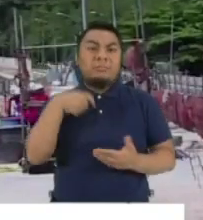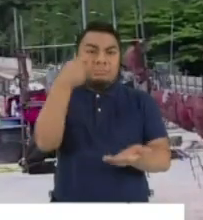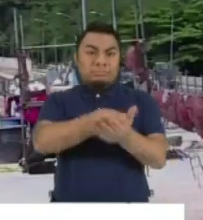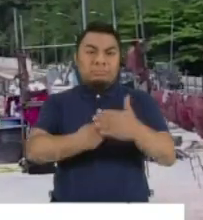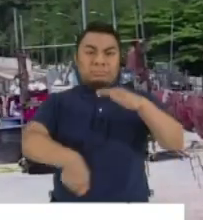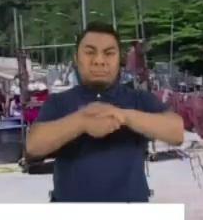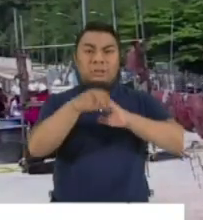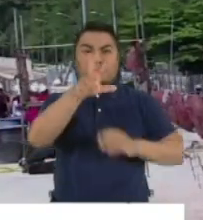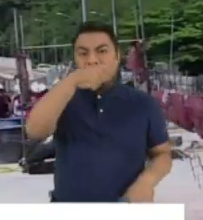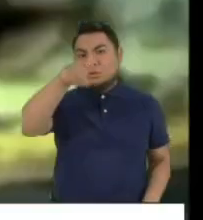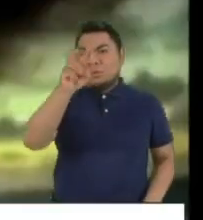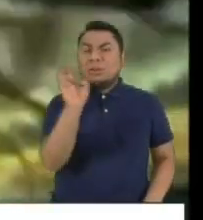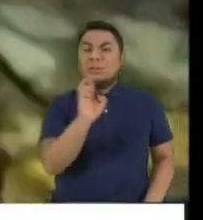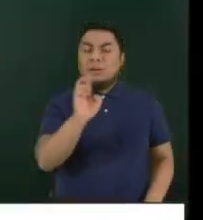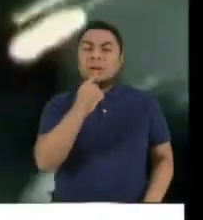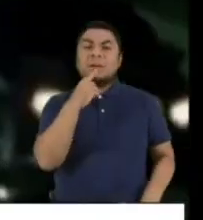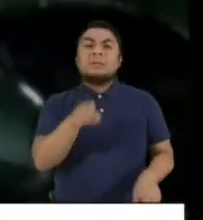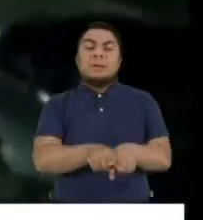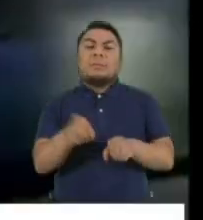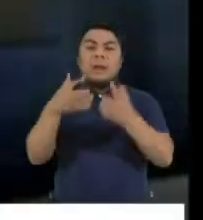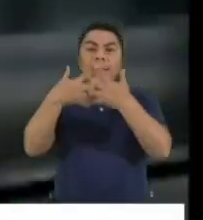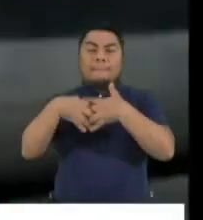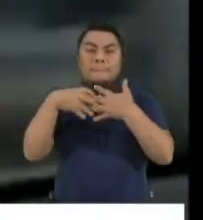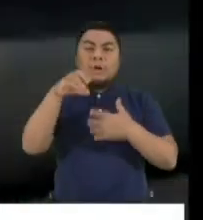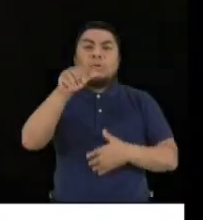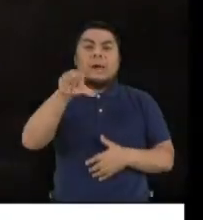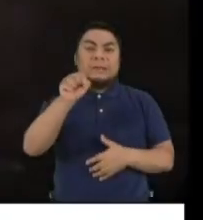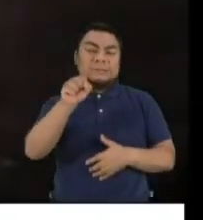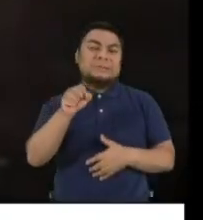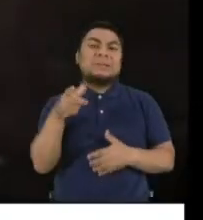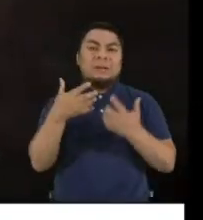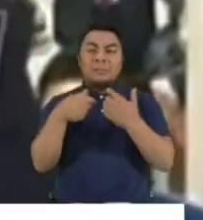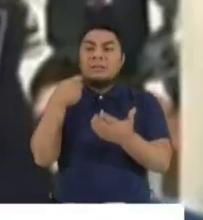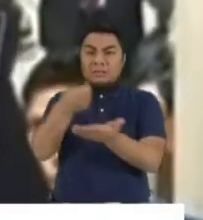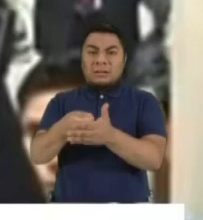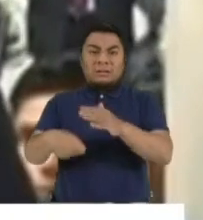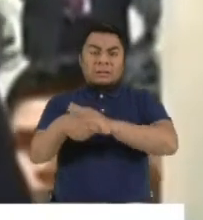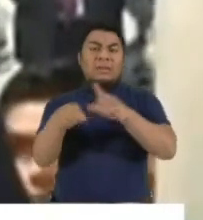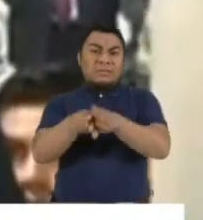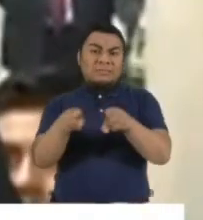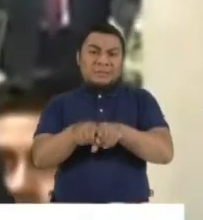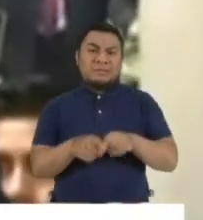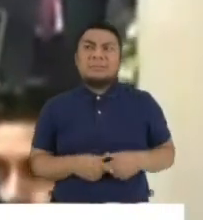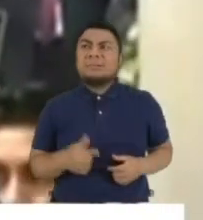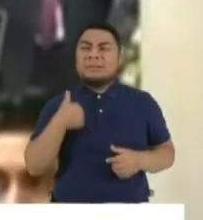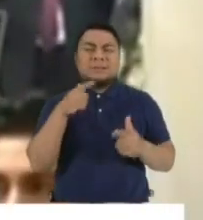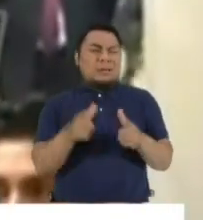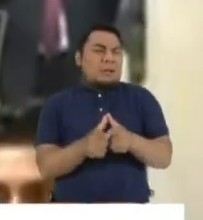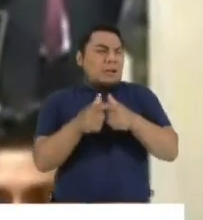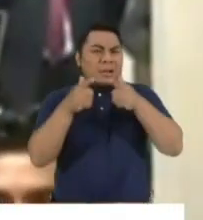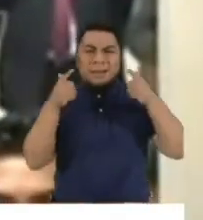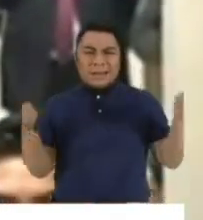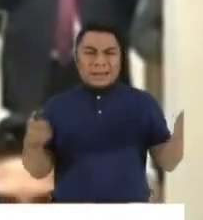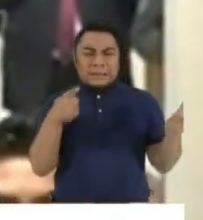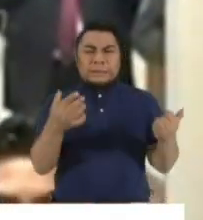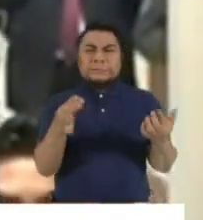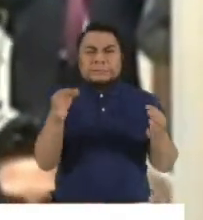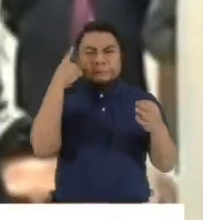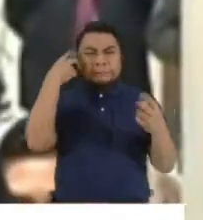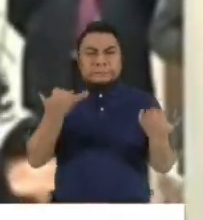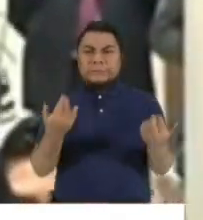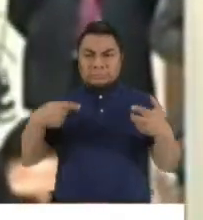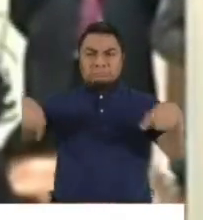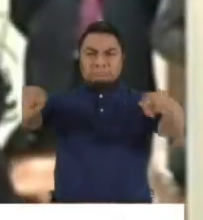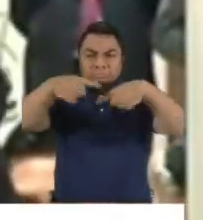entregó $3 millones y la empresa OAS el mismo monto. Estamos ante un gravísimo caso